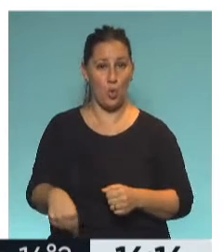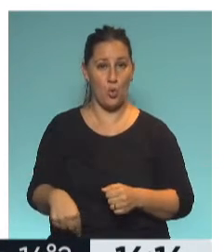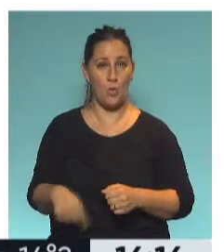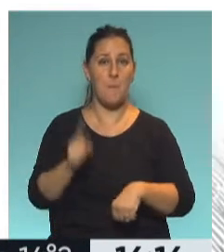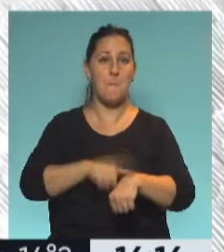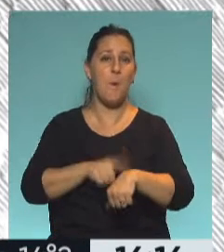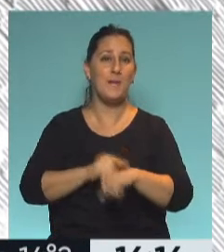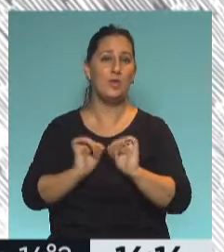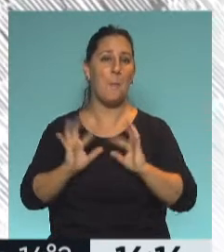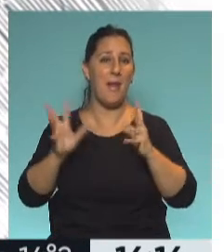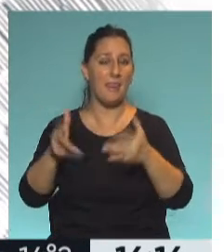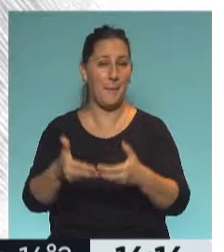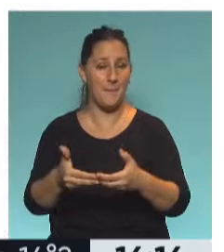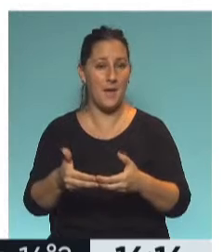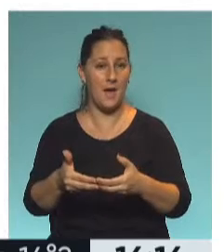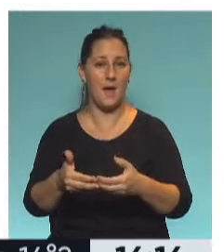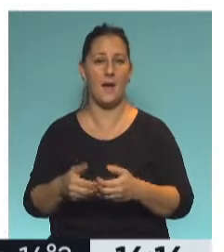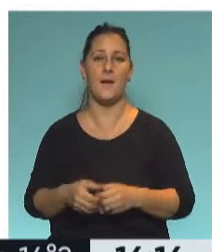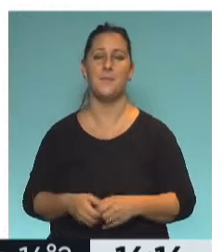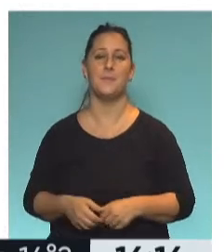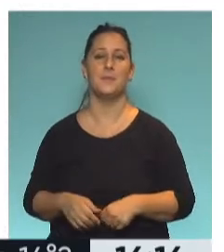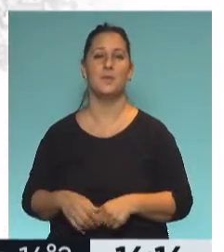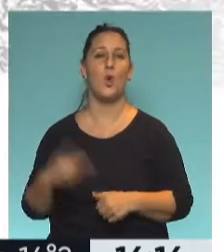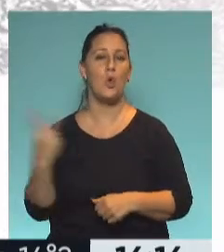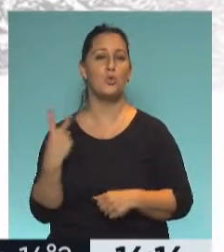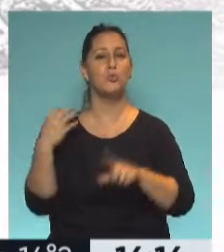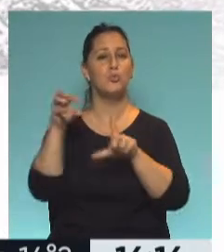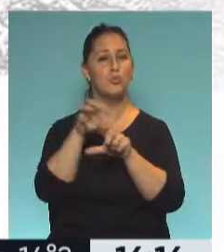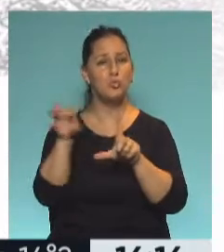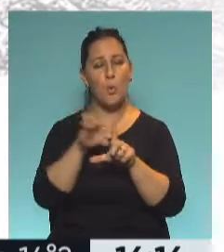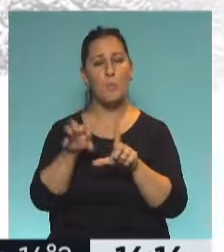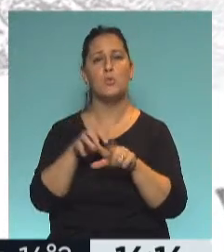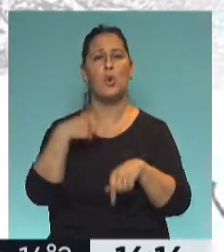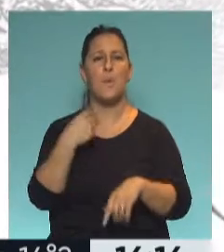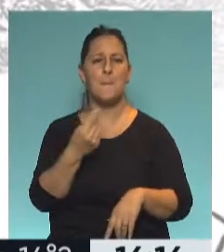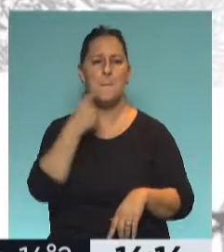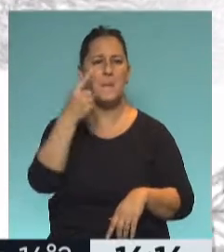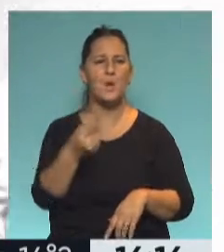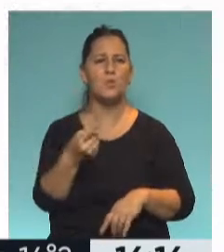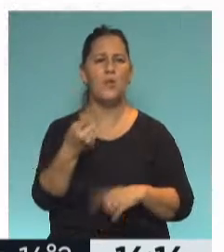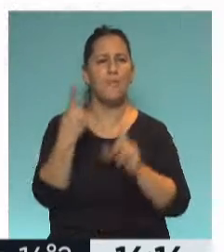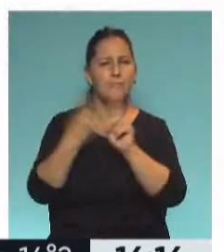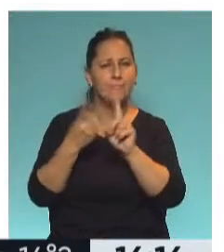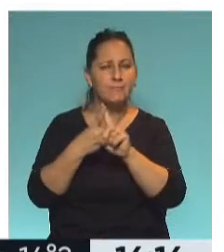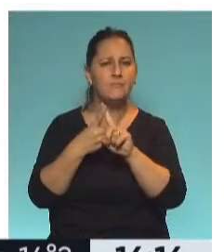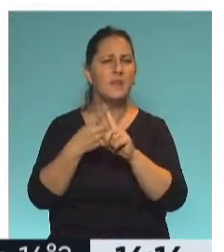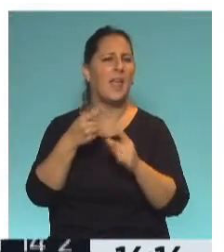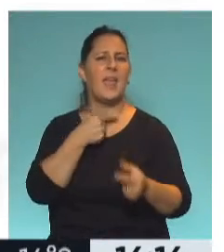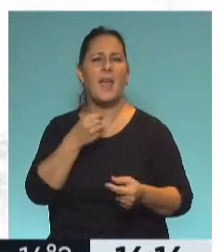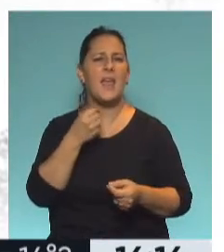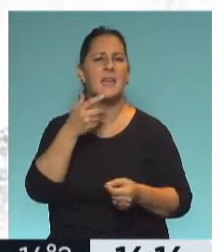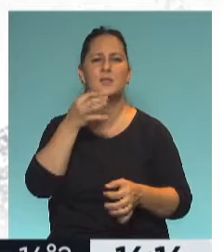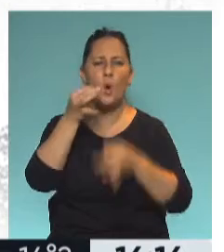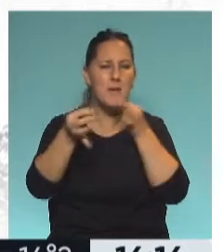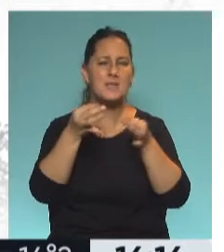medio de la pandemia. Y en el momento que nos juntamos, yo le pregunté a Nahuel, como hago siempre con los artistas, ¿no? ¿De qué querés hablar? Y